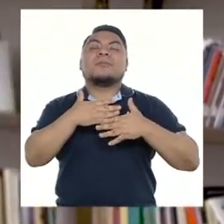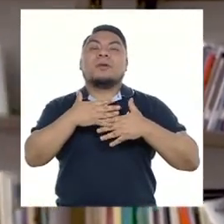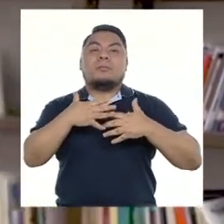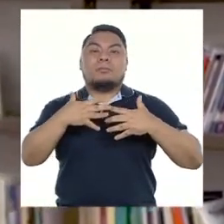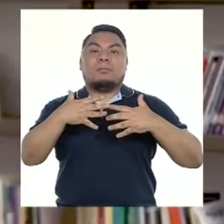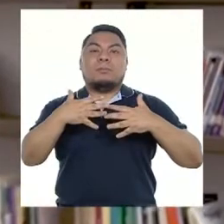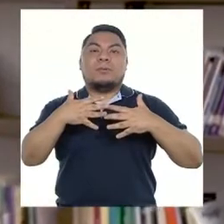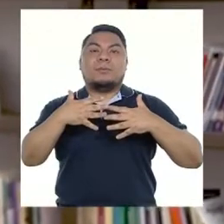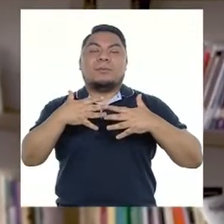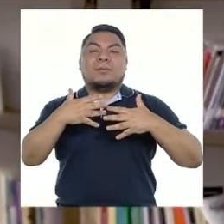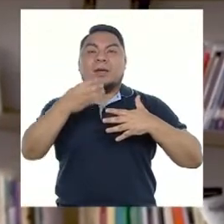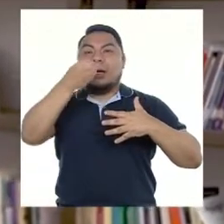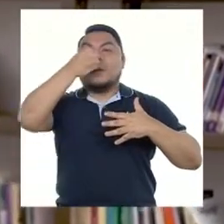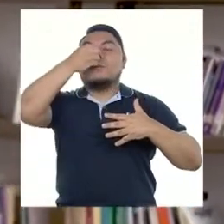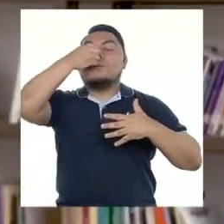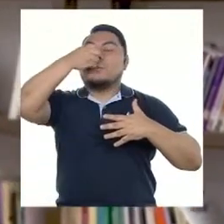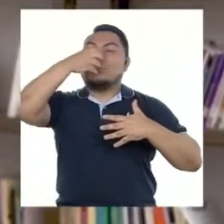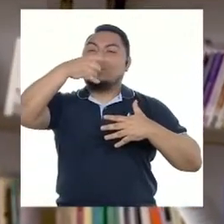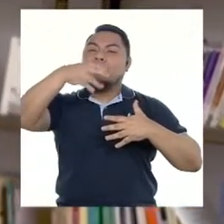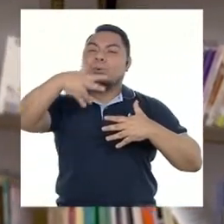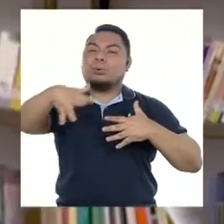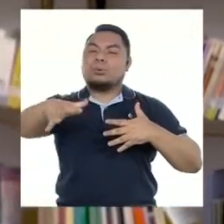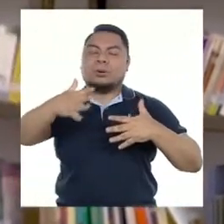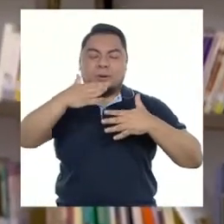Inhalo, ahora exhalo.